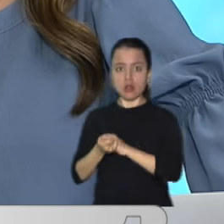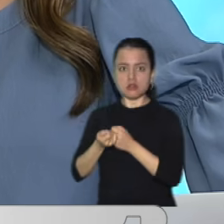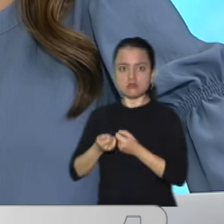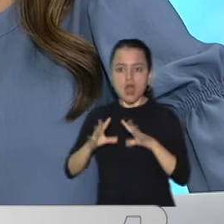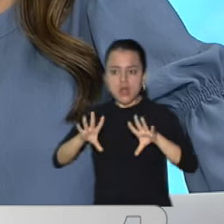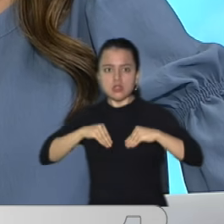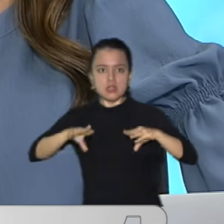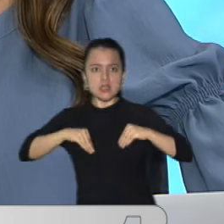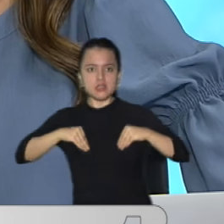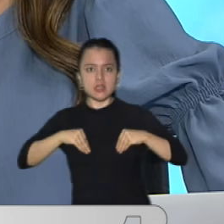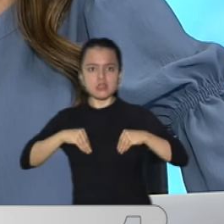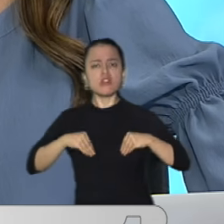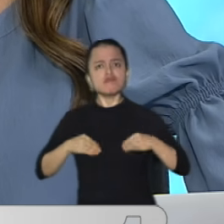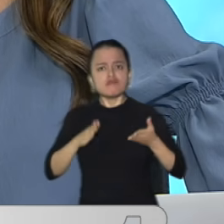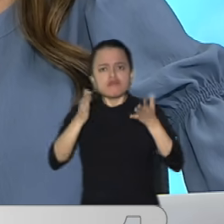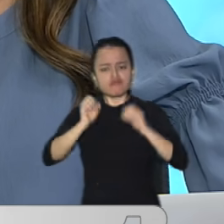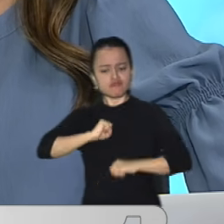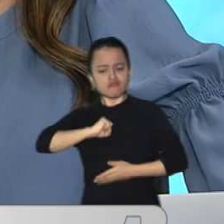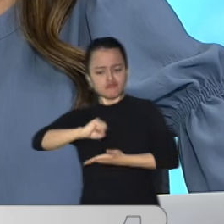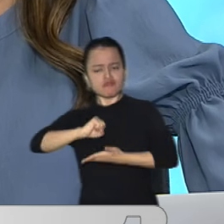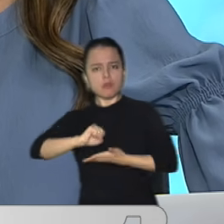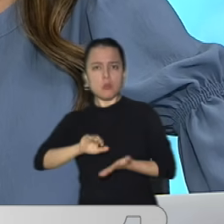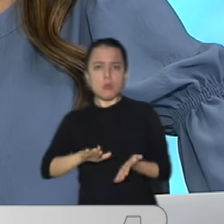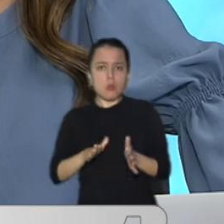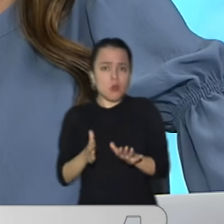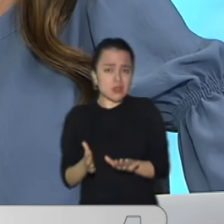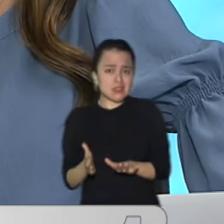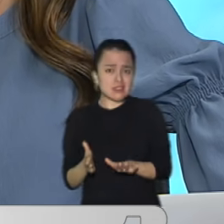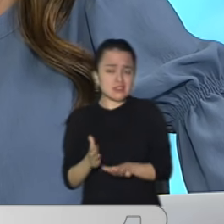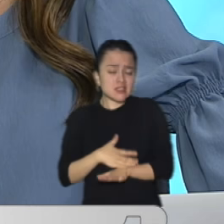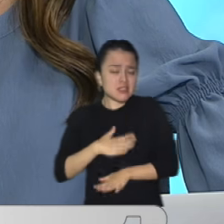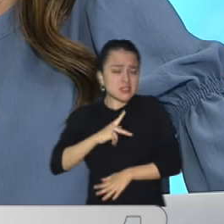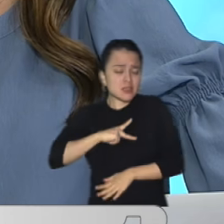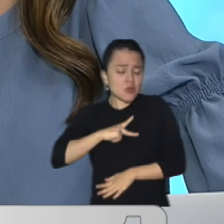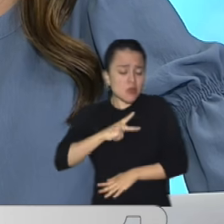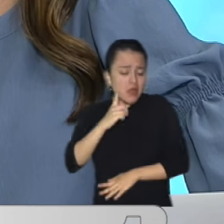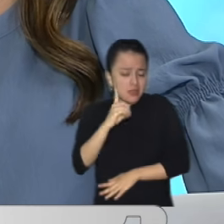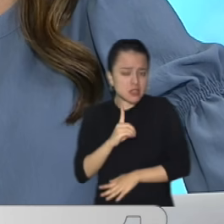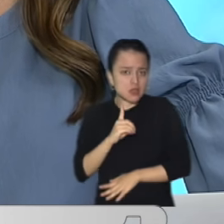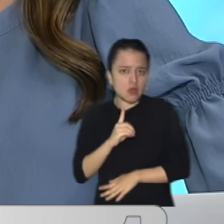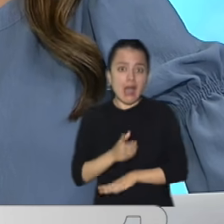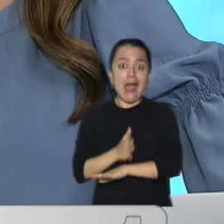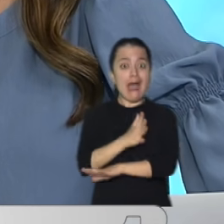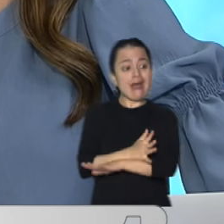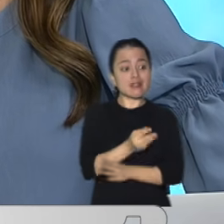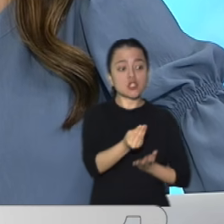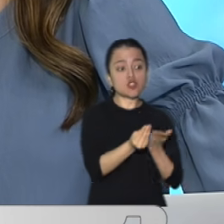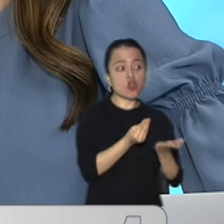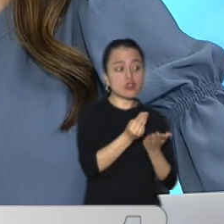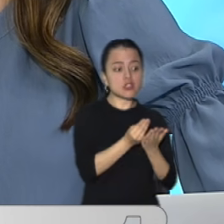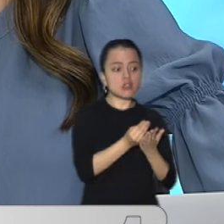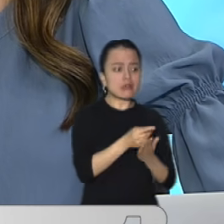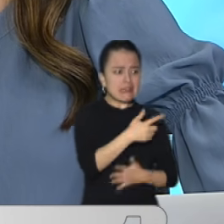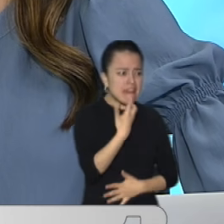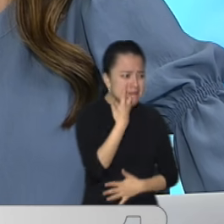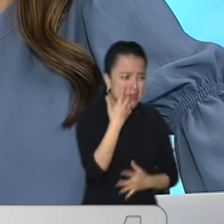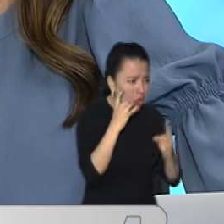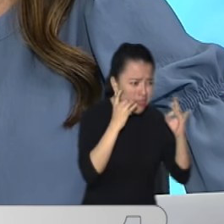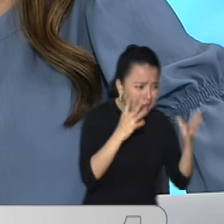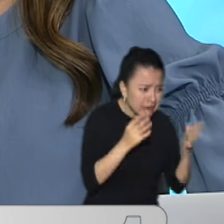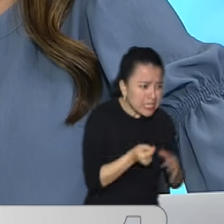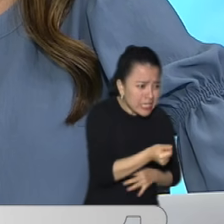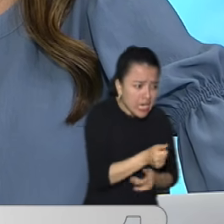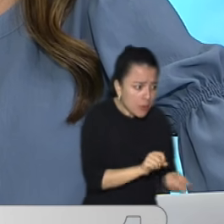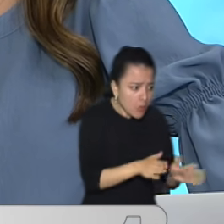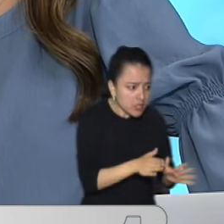amplió el derecho a morir dignamente a aquellos pacientes que, aunque no padezcan una enfermedad terminal, sí se encuentren en una condición de